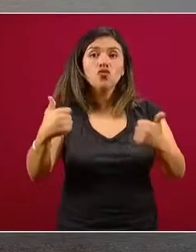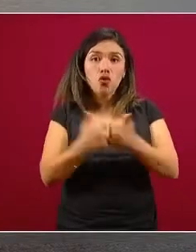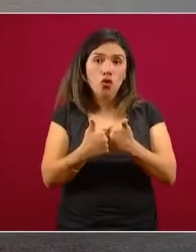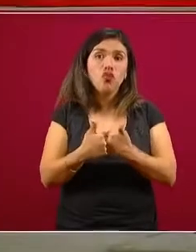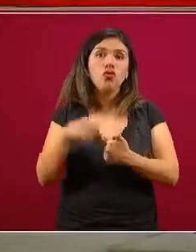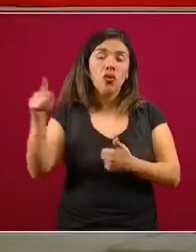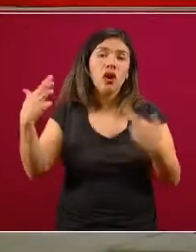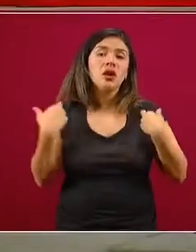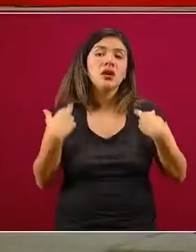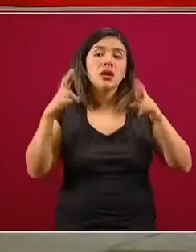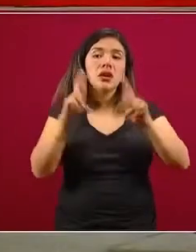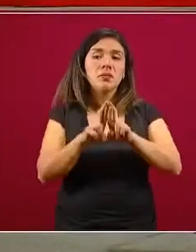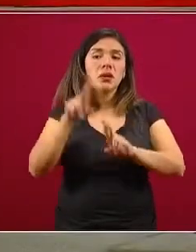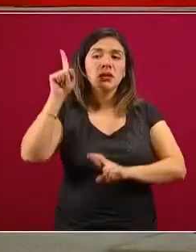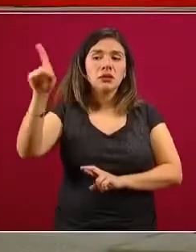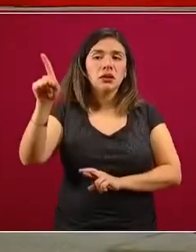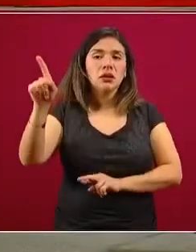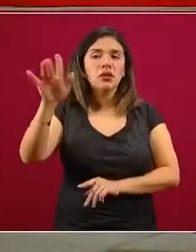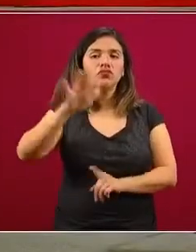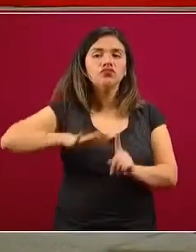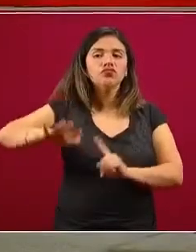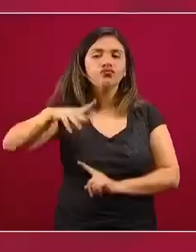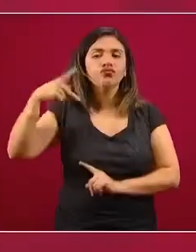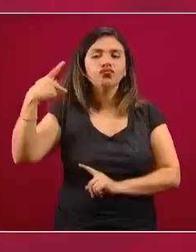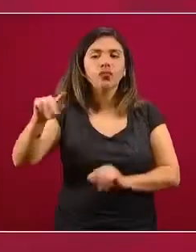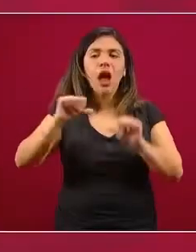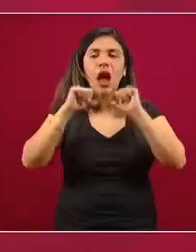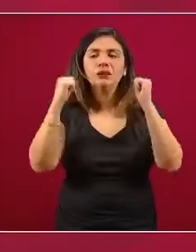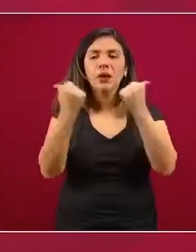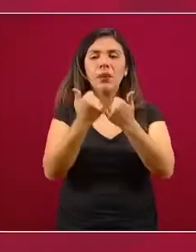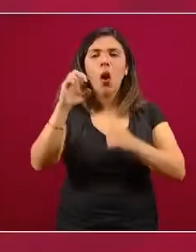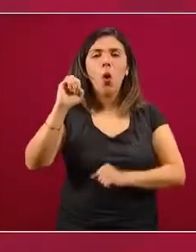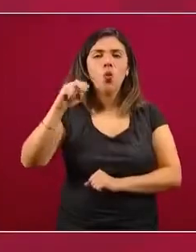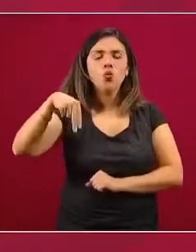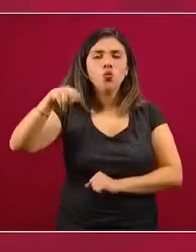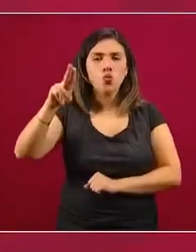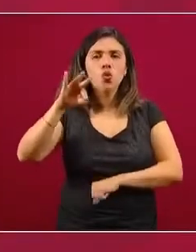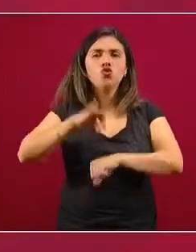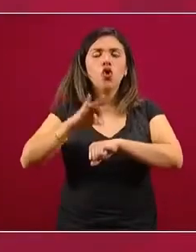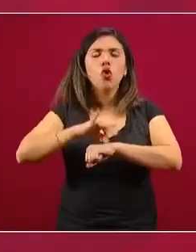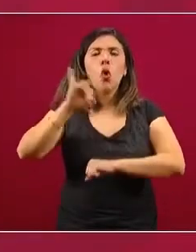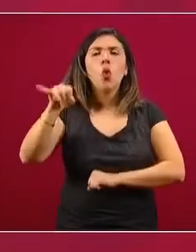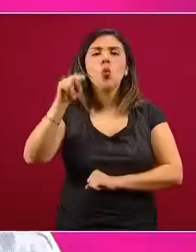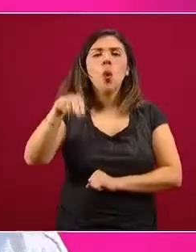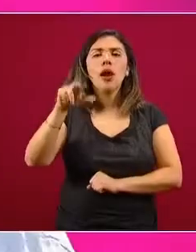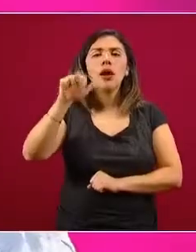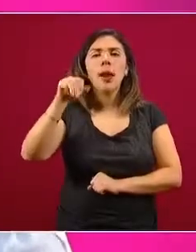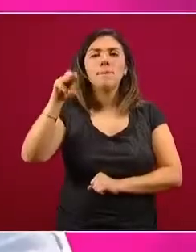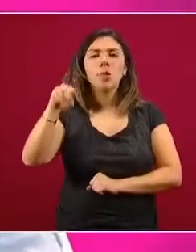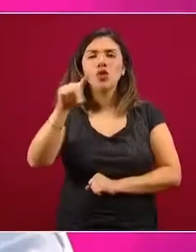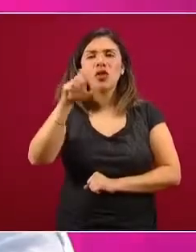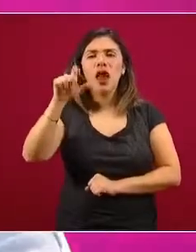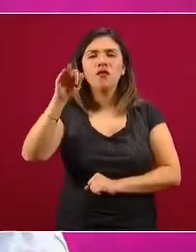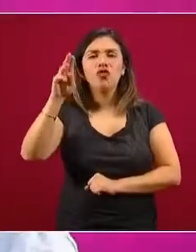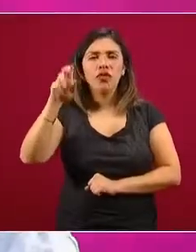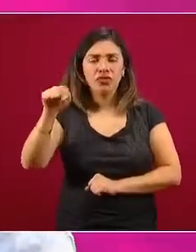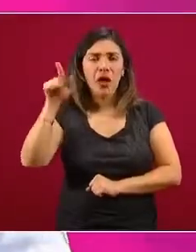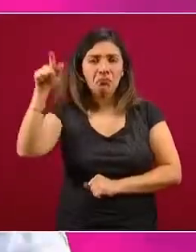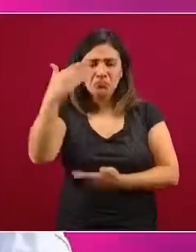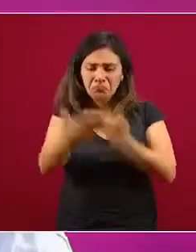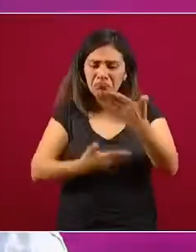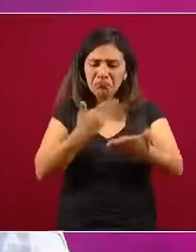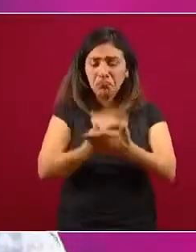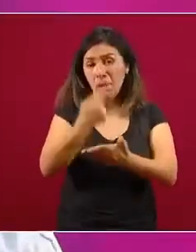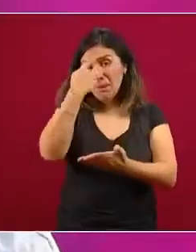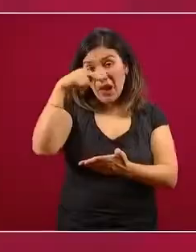de nuestro representante en la Asamblea de Naciones Unidas, el doctor Juan Ramón de la Fuente, presentó una iniciativa para